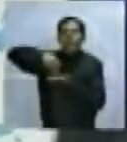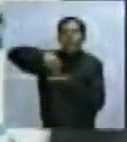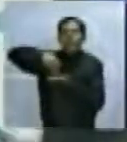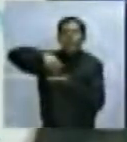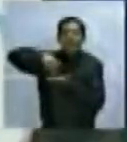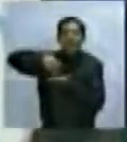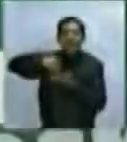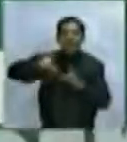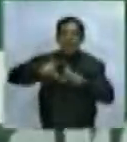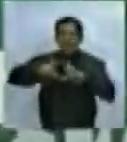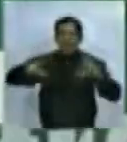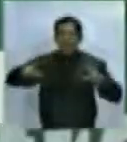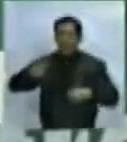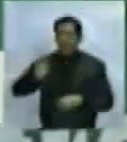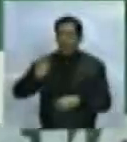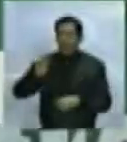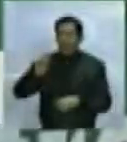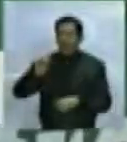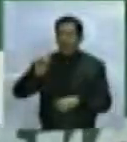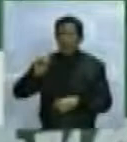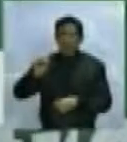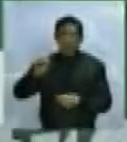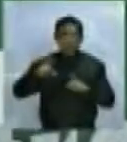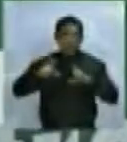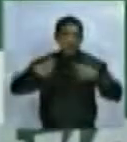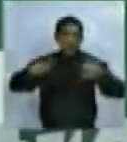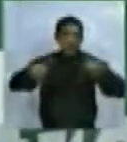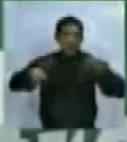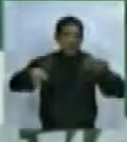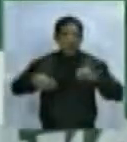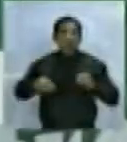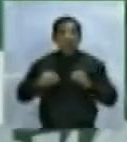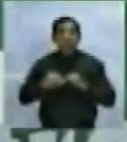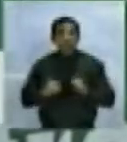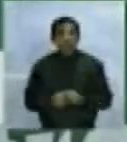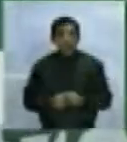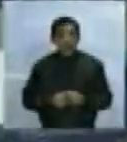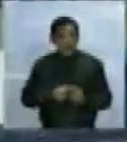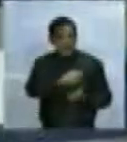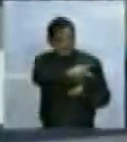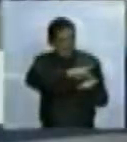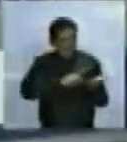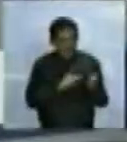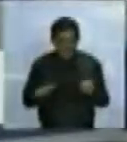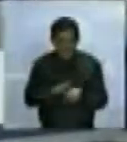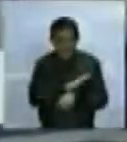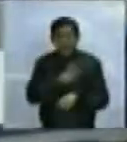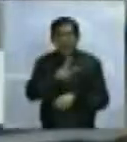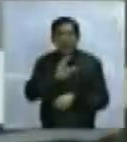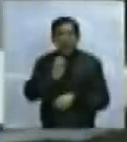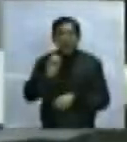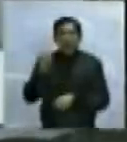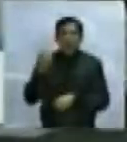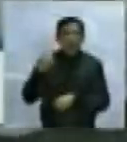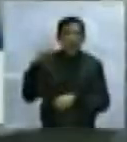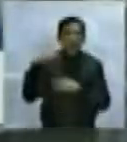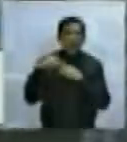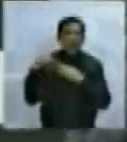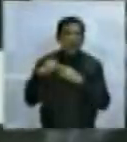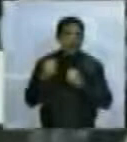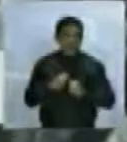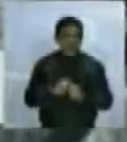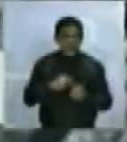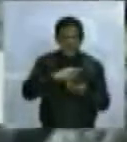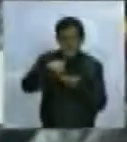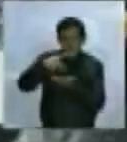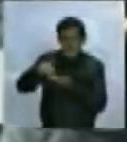sus jubilaciones en bonos y demandan la cancelación total por 350 millones de dólares a cerca